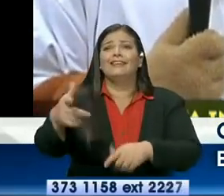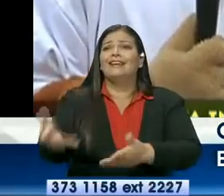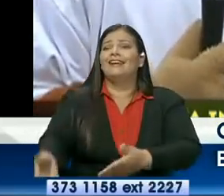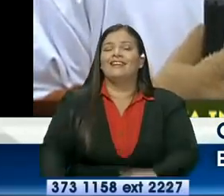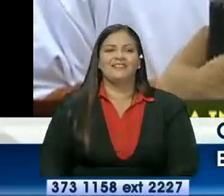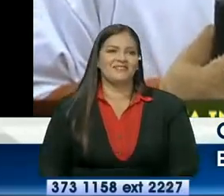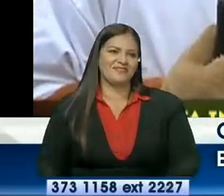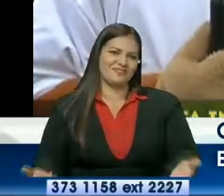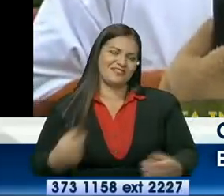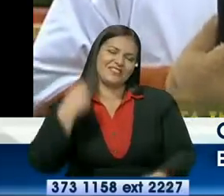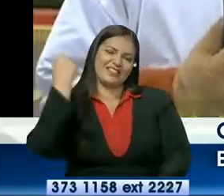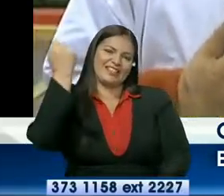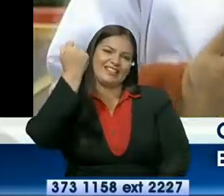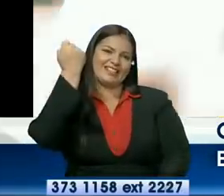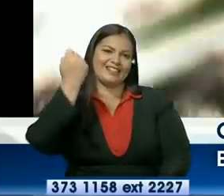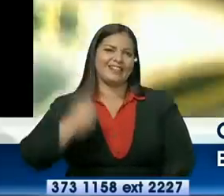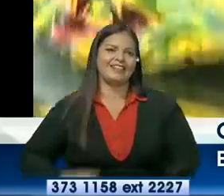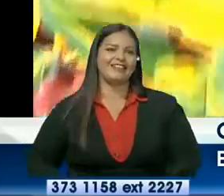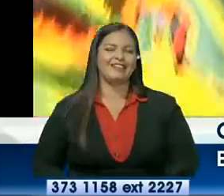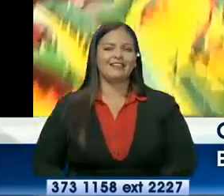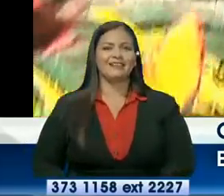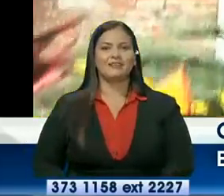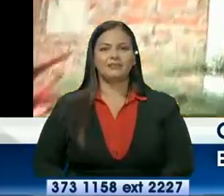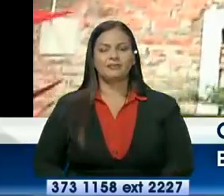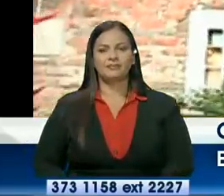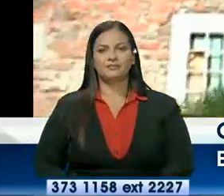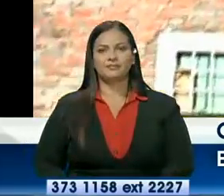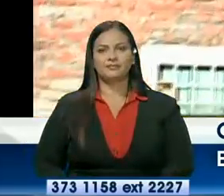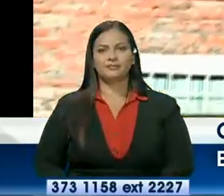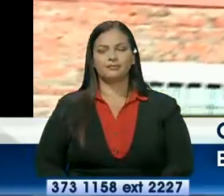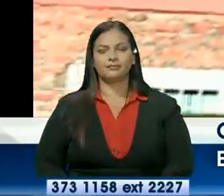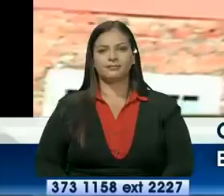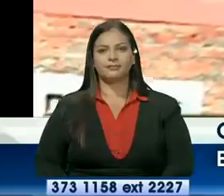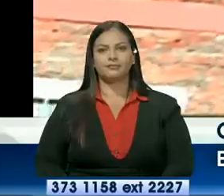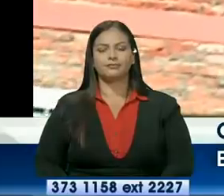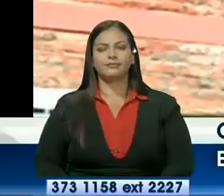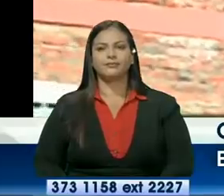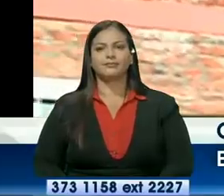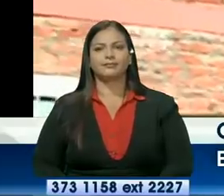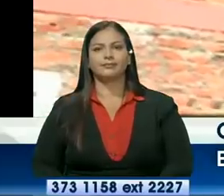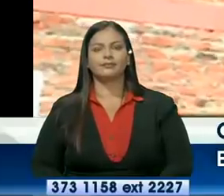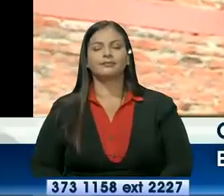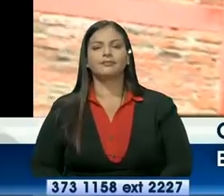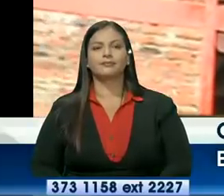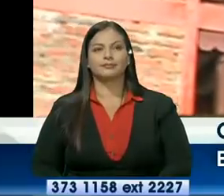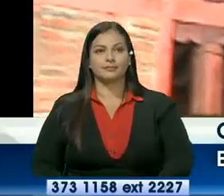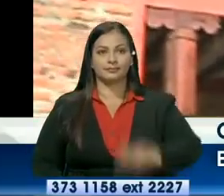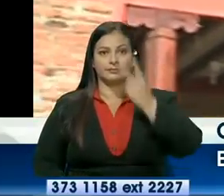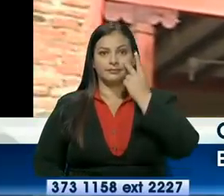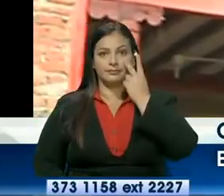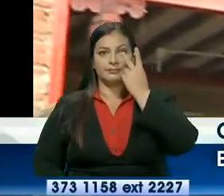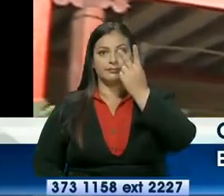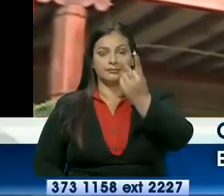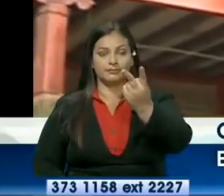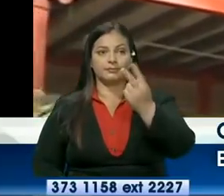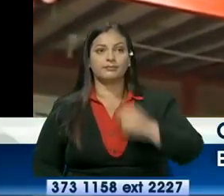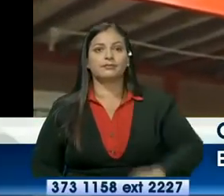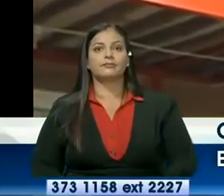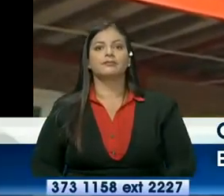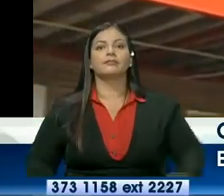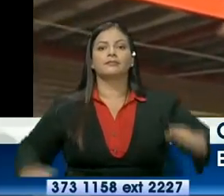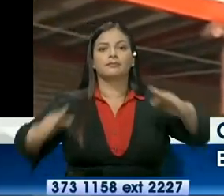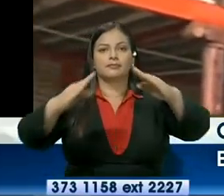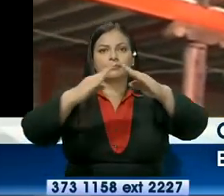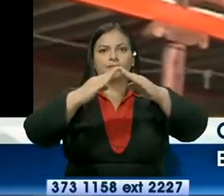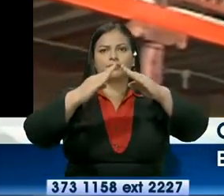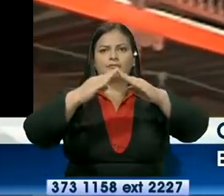famoso que es la ardilla en este sector. Y el denominado Gallo de Oro, Centro de Desarrollo Integral de Simón Bolívar, era